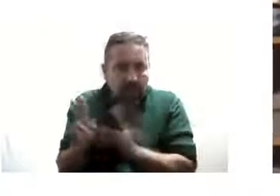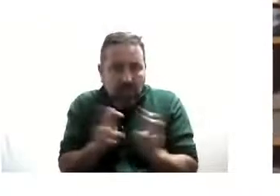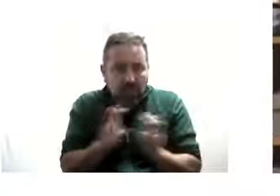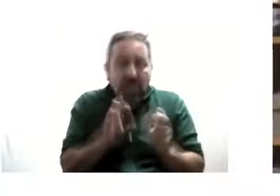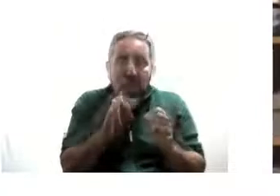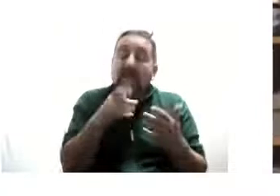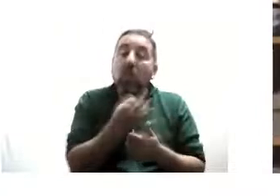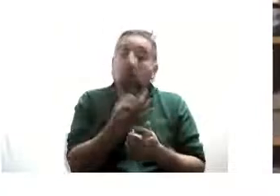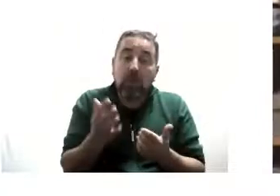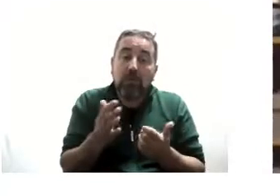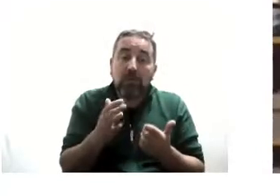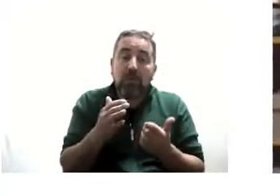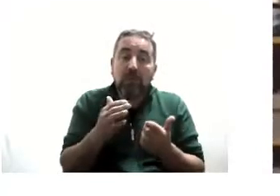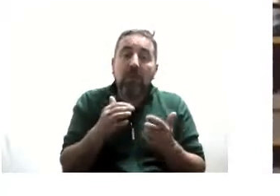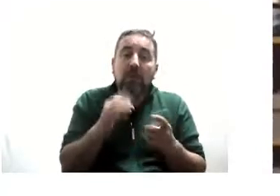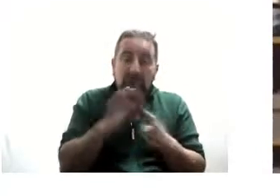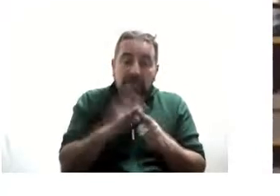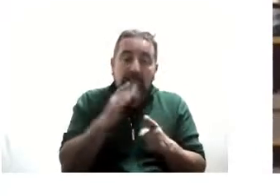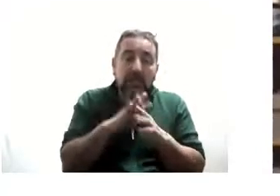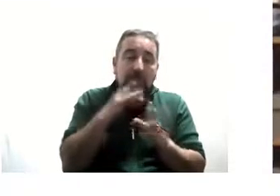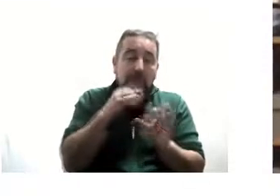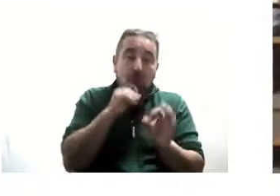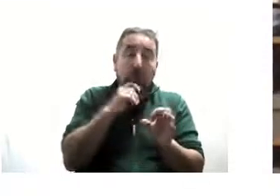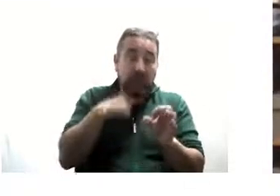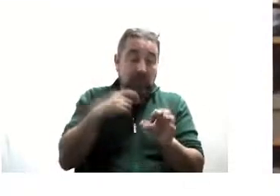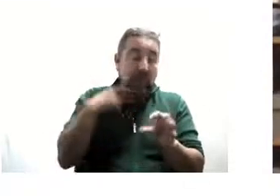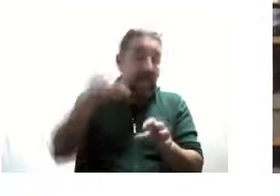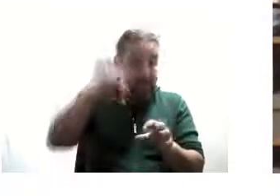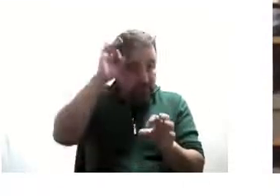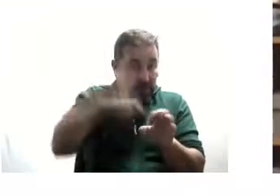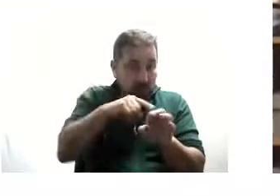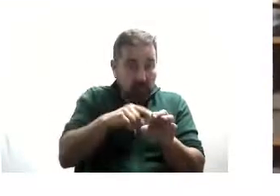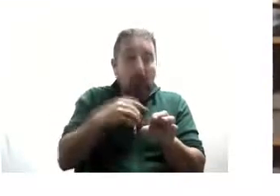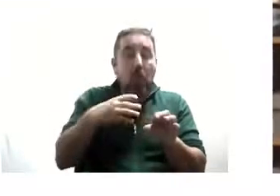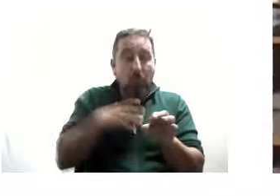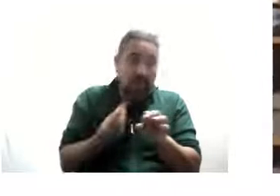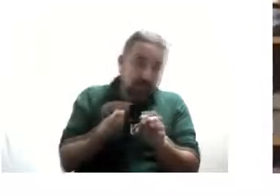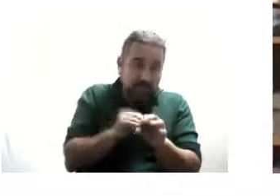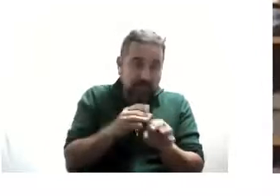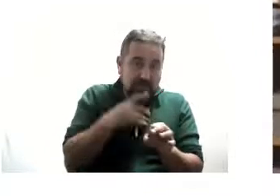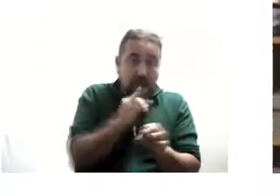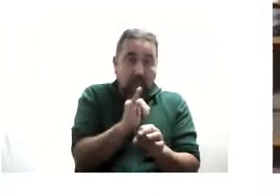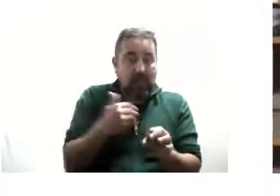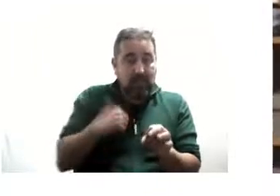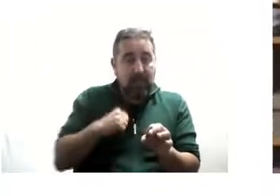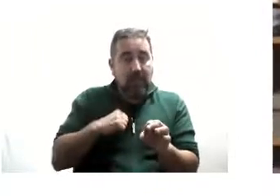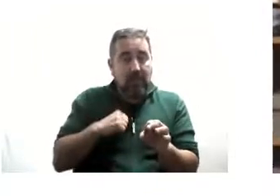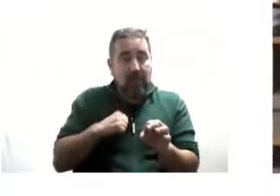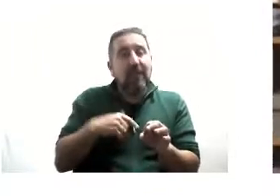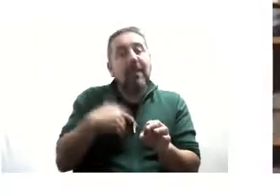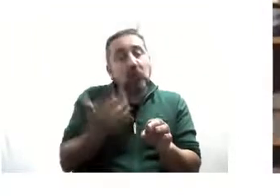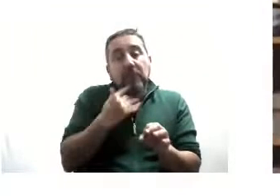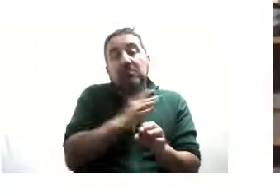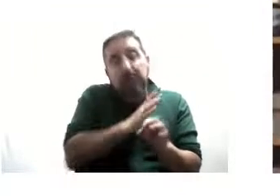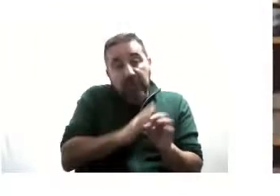plantean administrarlas a través de guías de implante coclear en pacientes que ya son portadores del implante, con lo cual, en